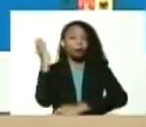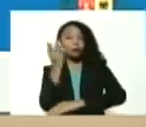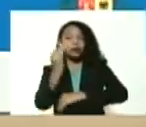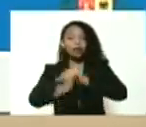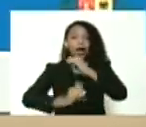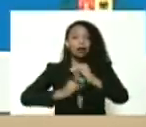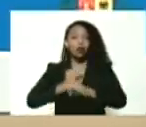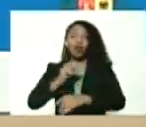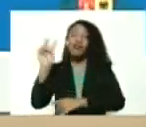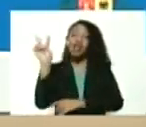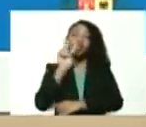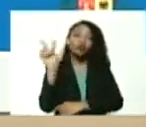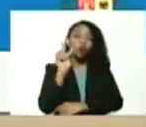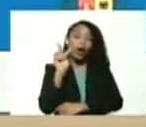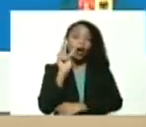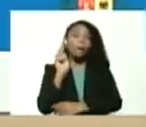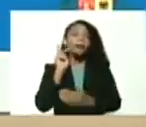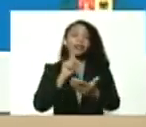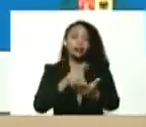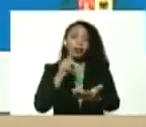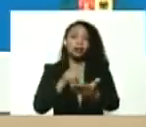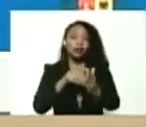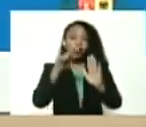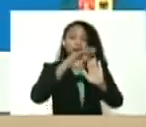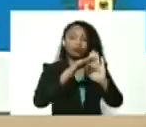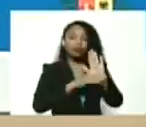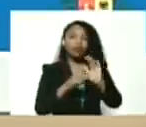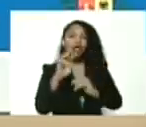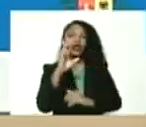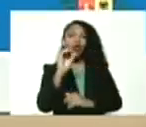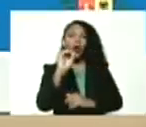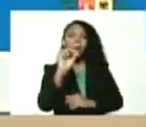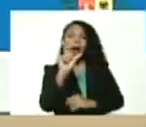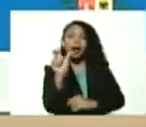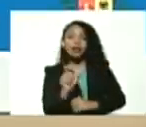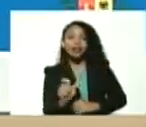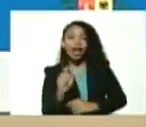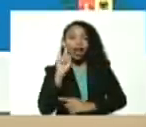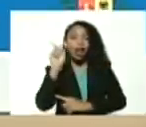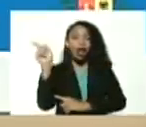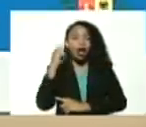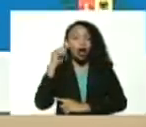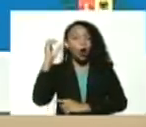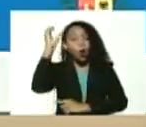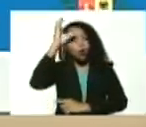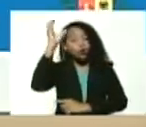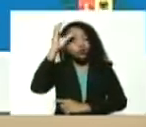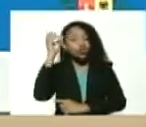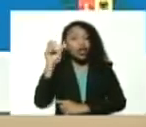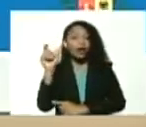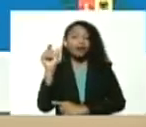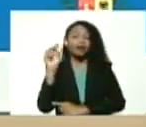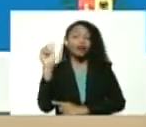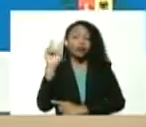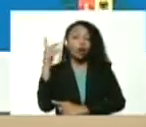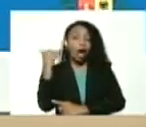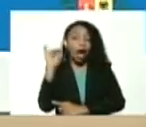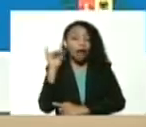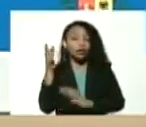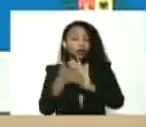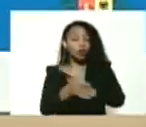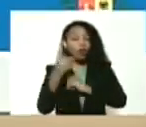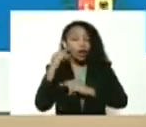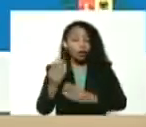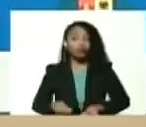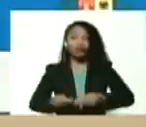Venezuela forma parte del Estatuto de Roma. Venezuela está consciente de los mecanismos de cooperación internacional y ha